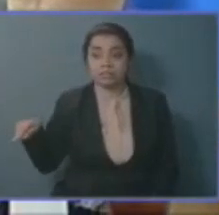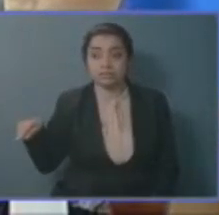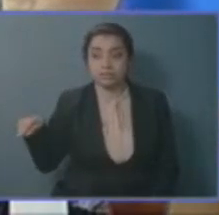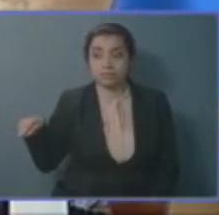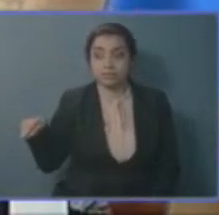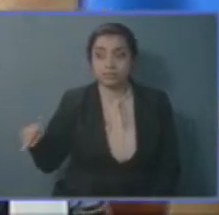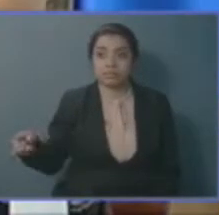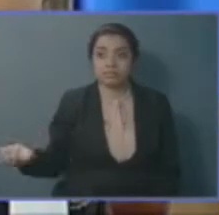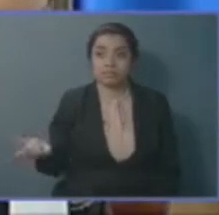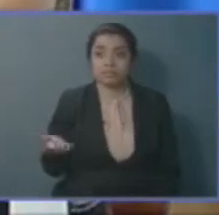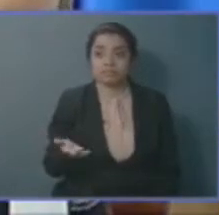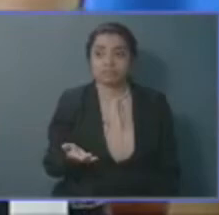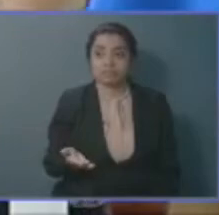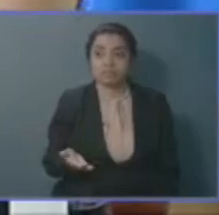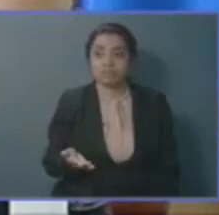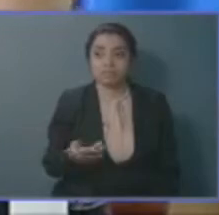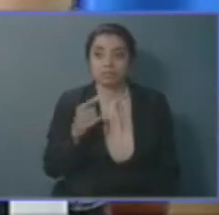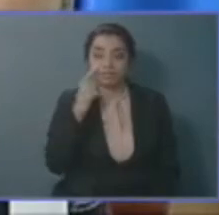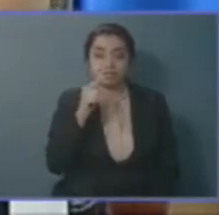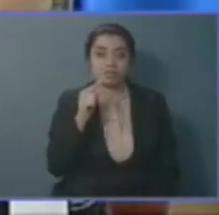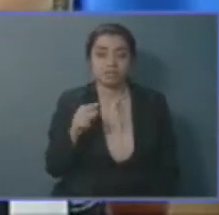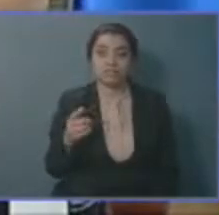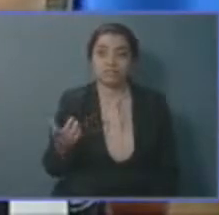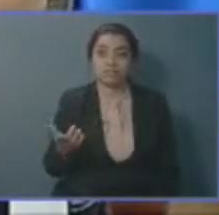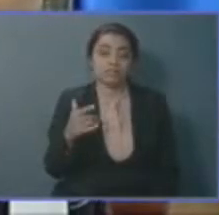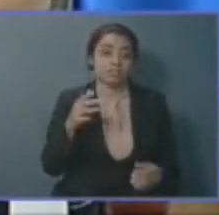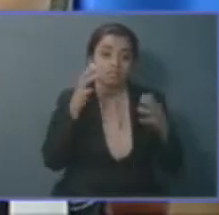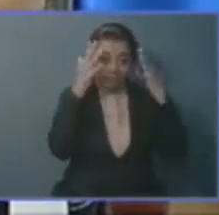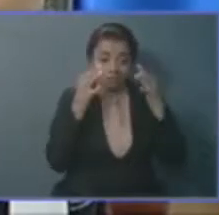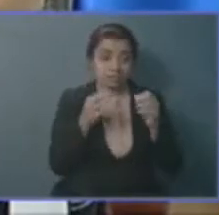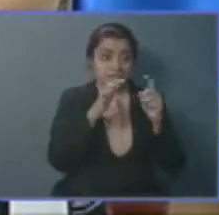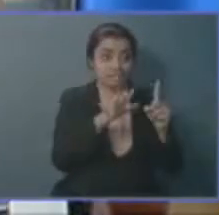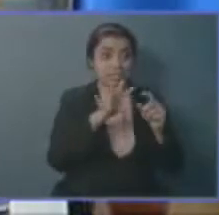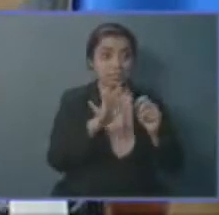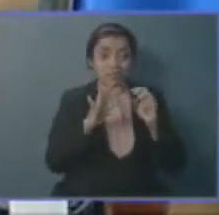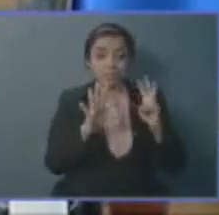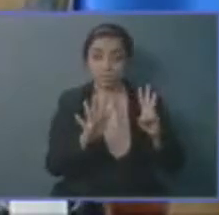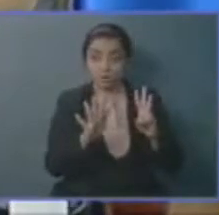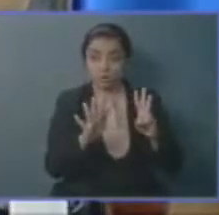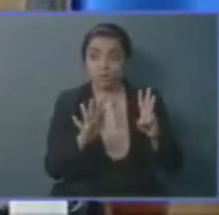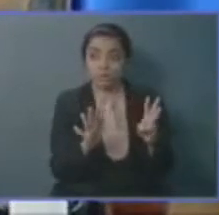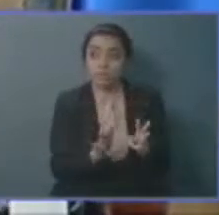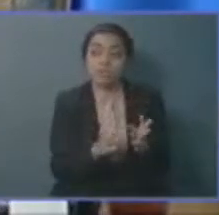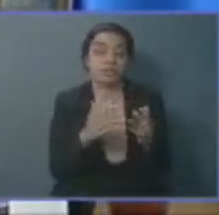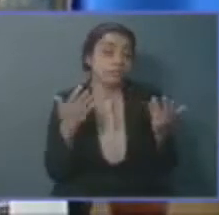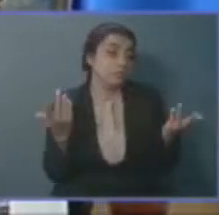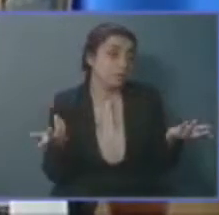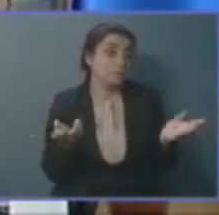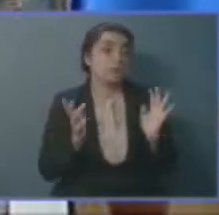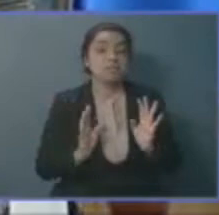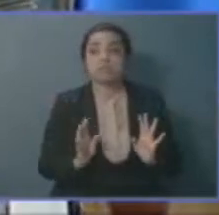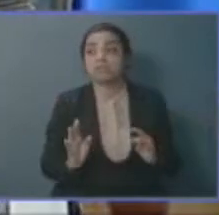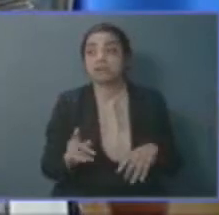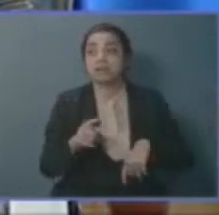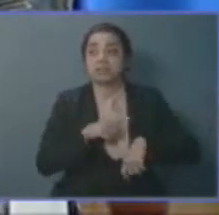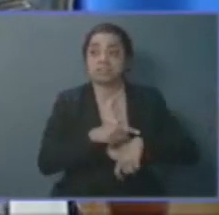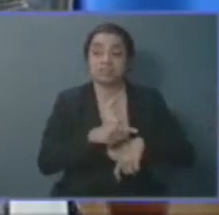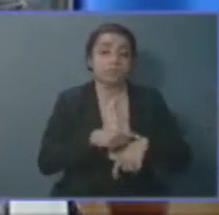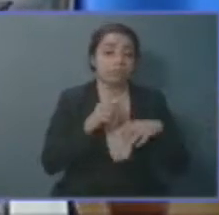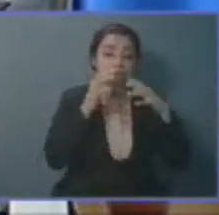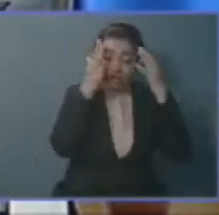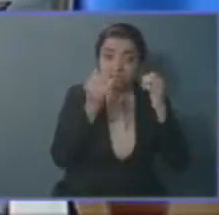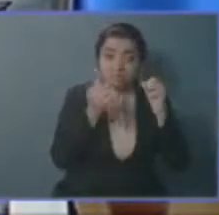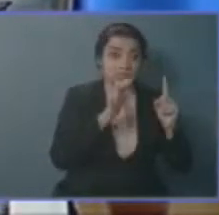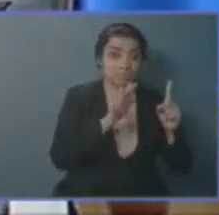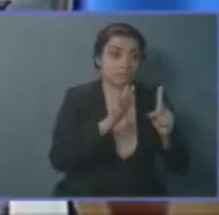que se jugó todo el tiempo del mundo con el decreto 648 y se jugó todo el tiempo del mundo con el decreto